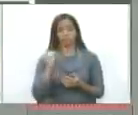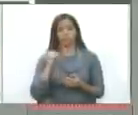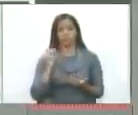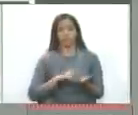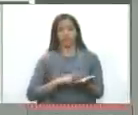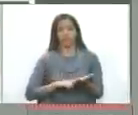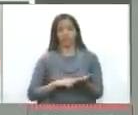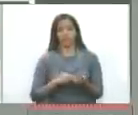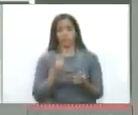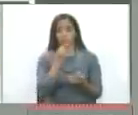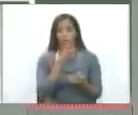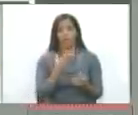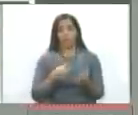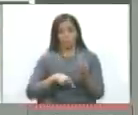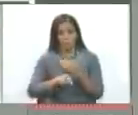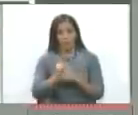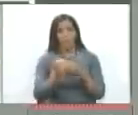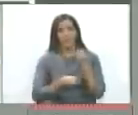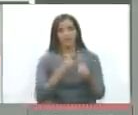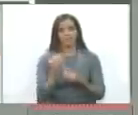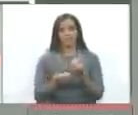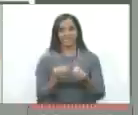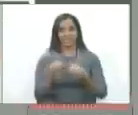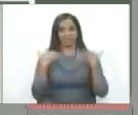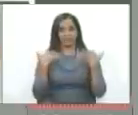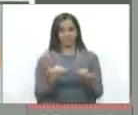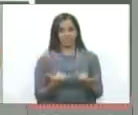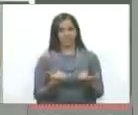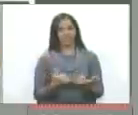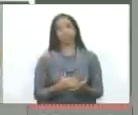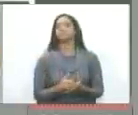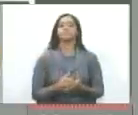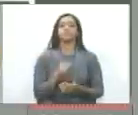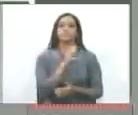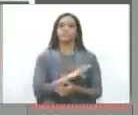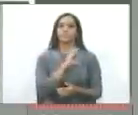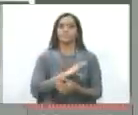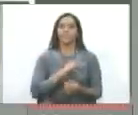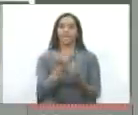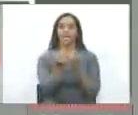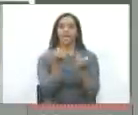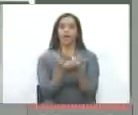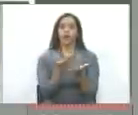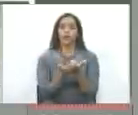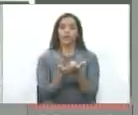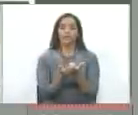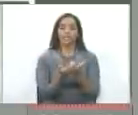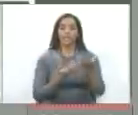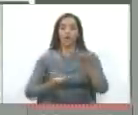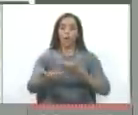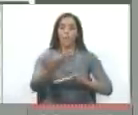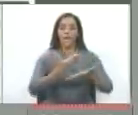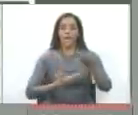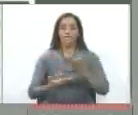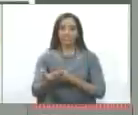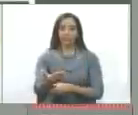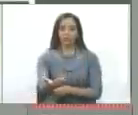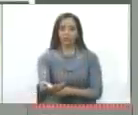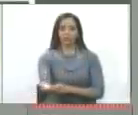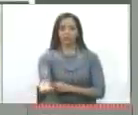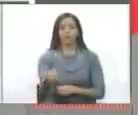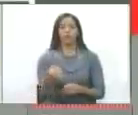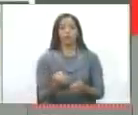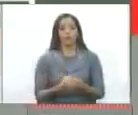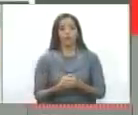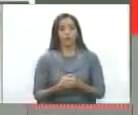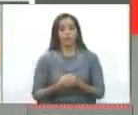Bueno, vamos a establecerlo de una vez, una comisión económica de cooperación de alto nivel con la República